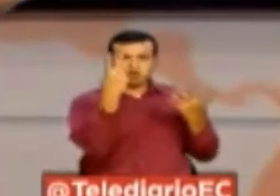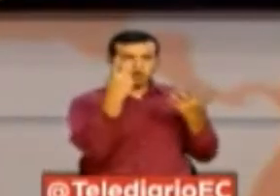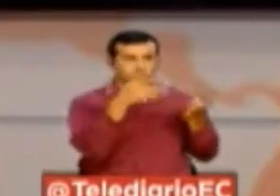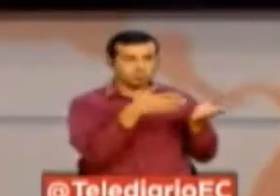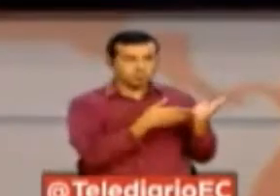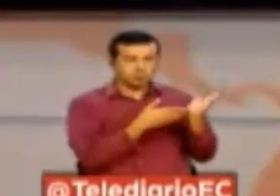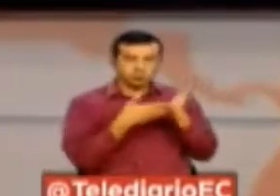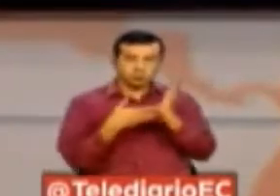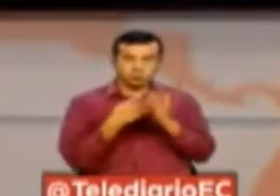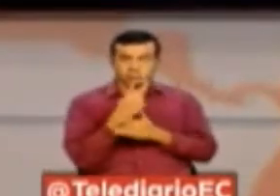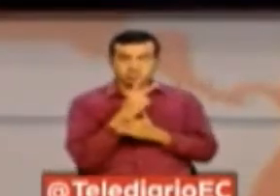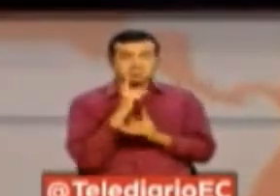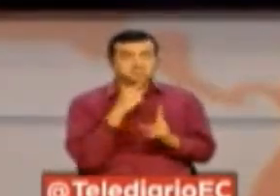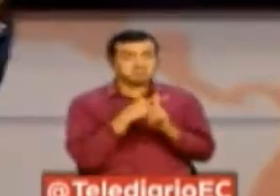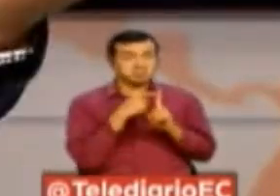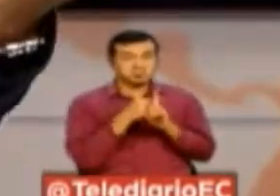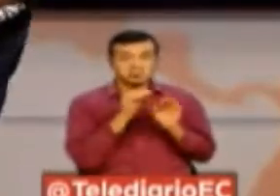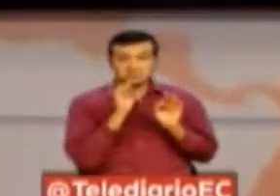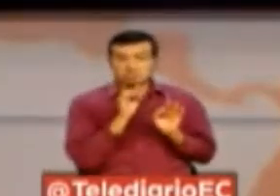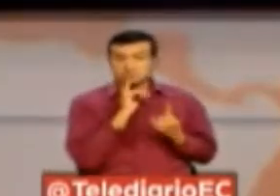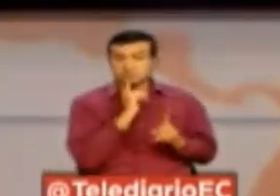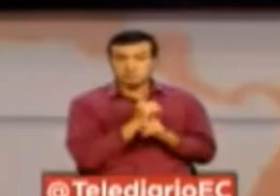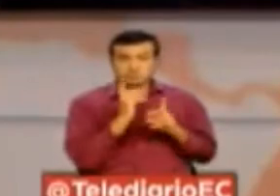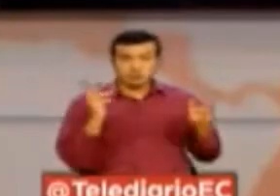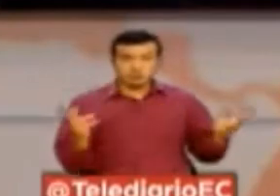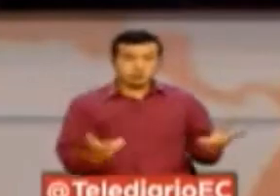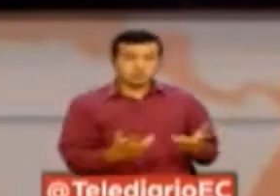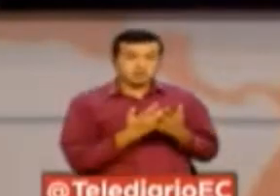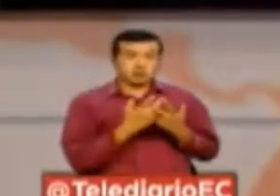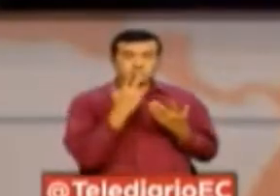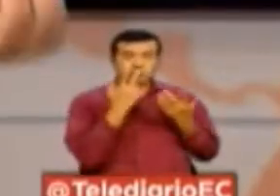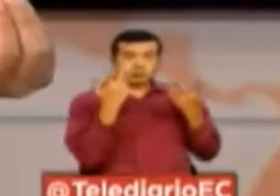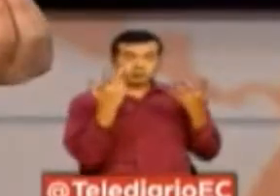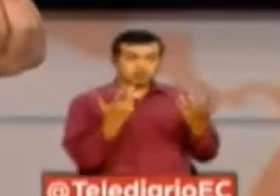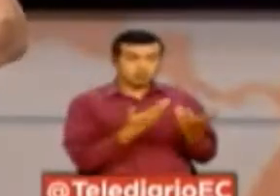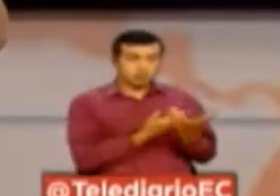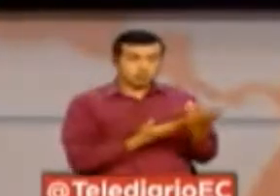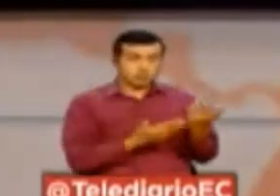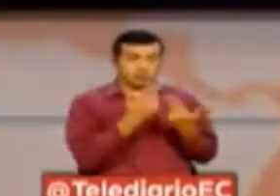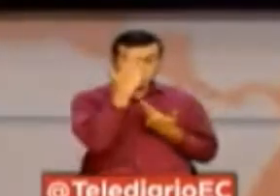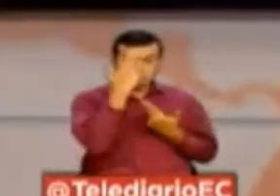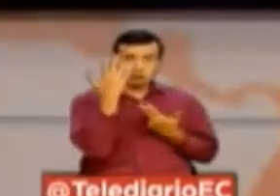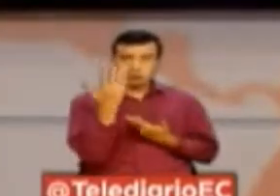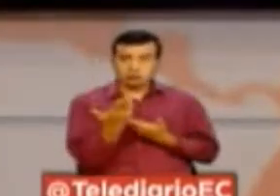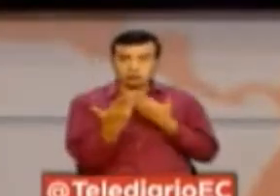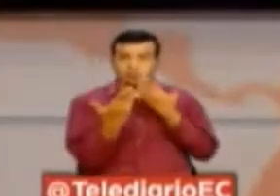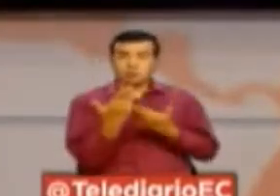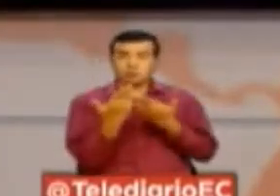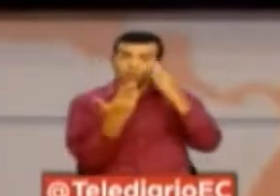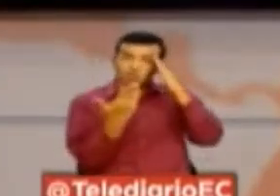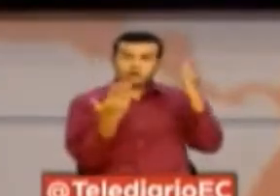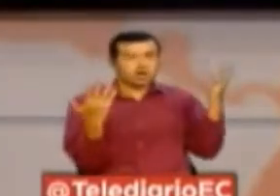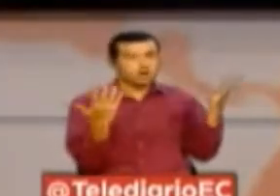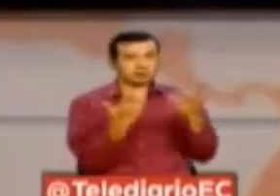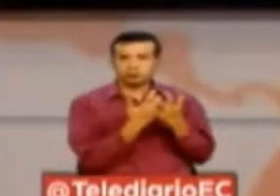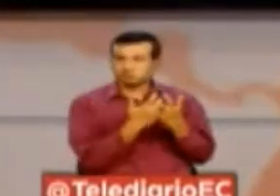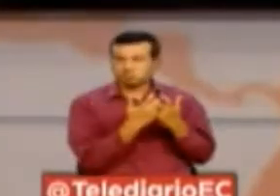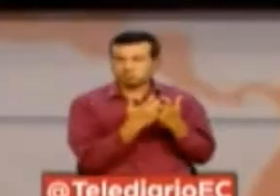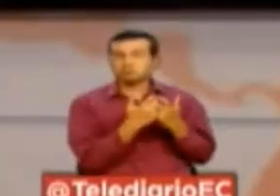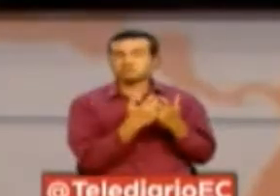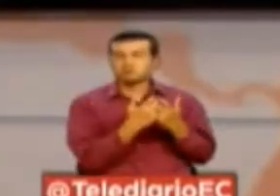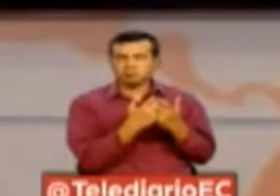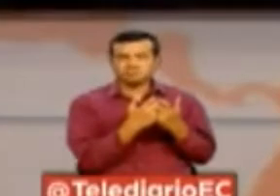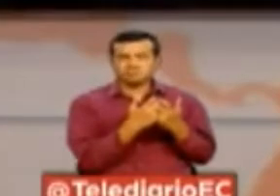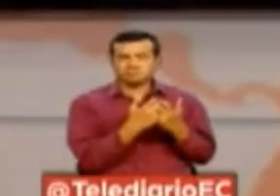como está planteado es muy positivo tener en la articulación de dos subsistemas del subsistema militar y el subsistema policial y lo que hacen